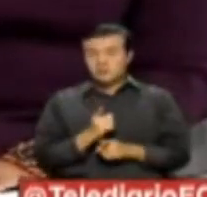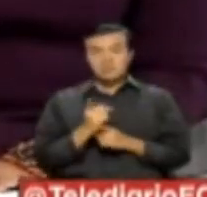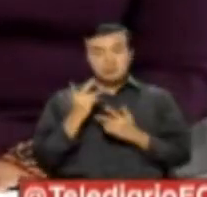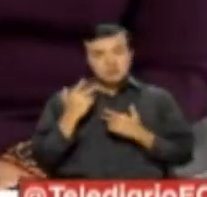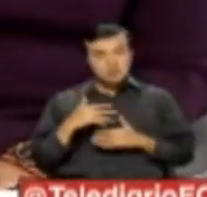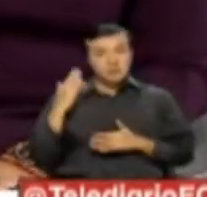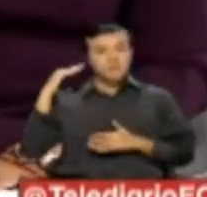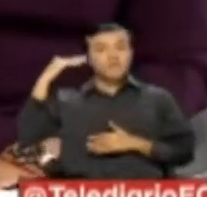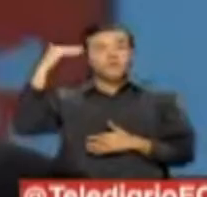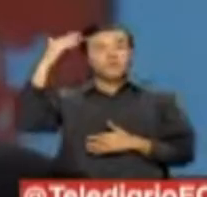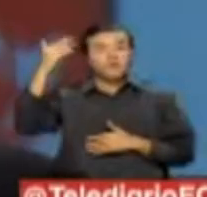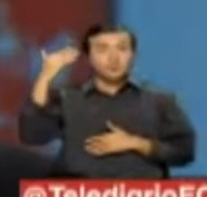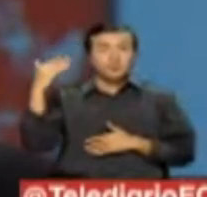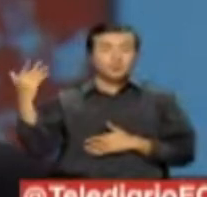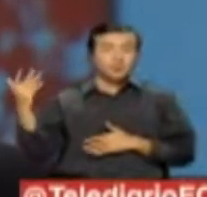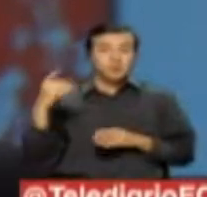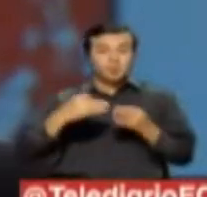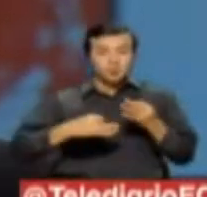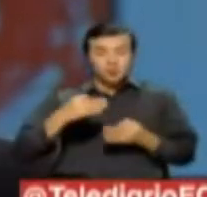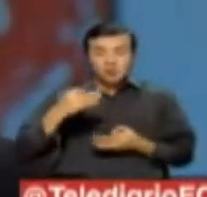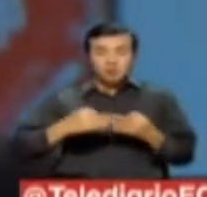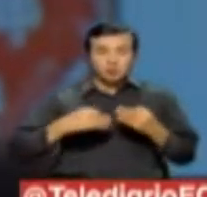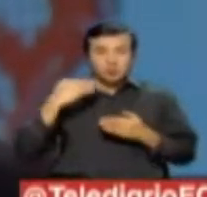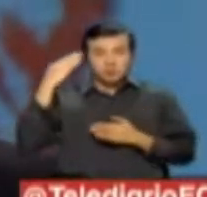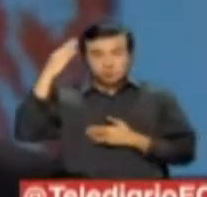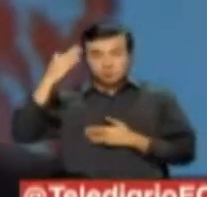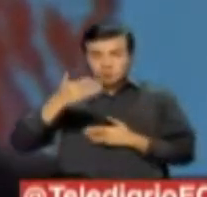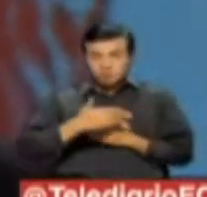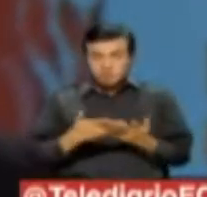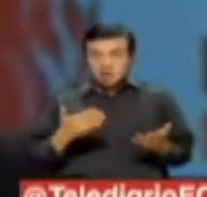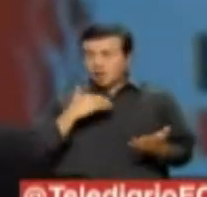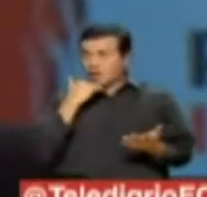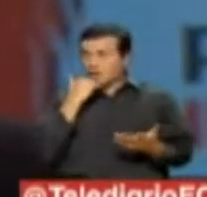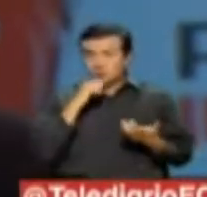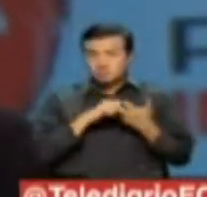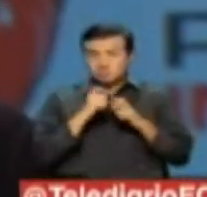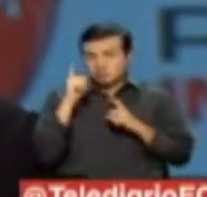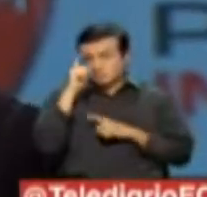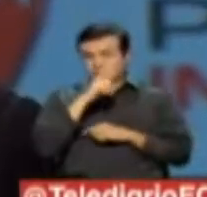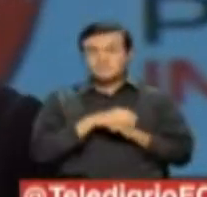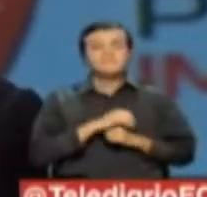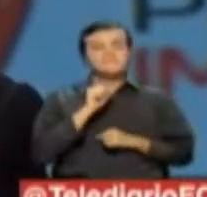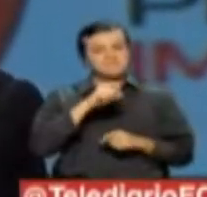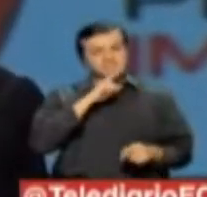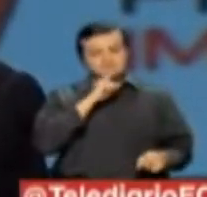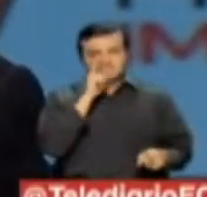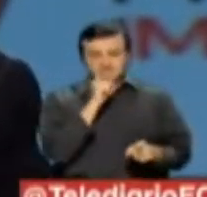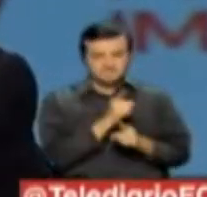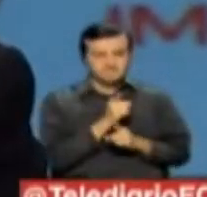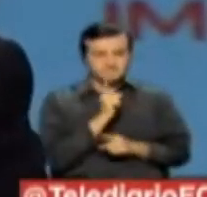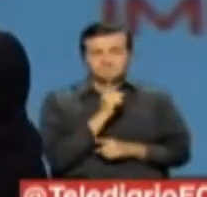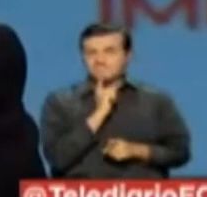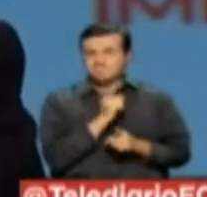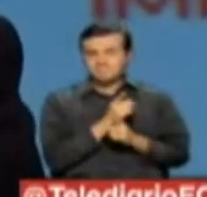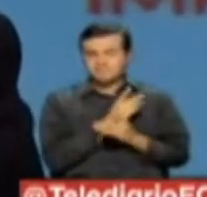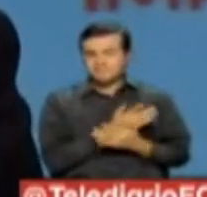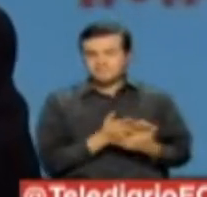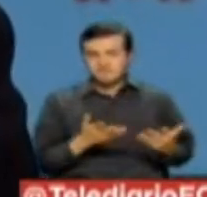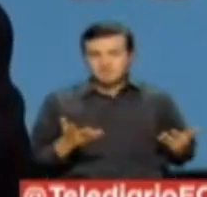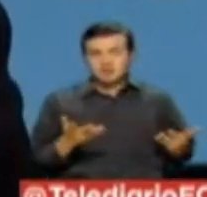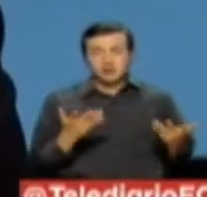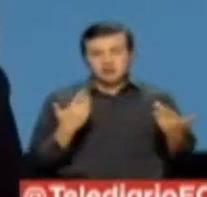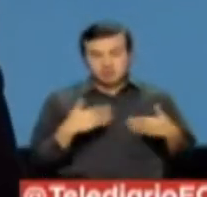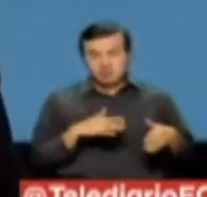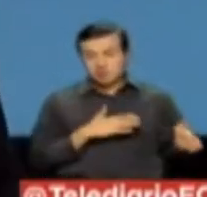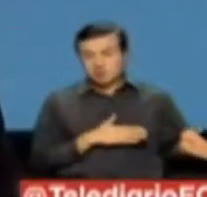evitar futuros litigios judiciales a futuro con controversias que suelen pasar activamente efectivamente lo que lo que sucede lo que para lo que